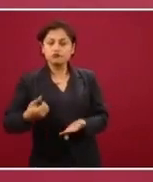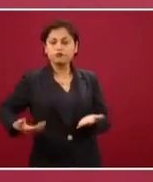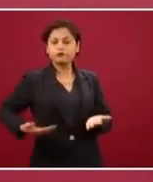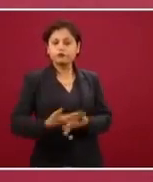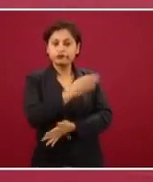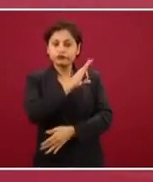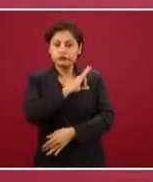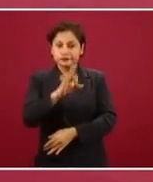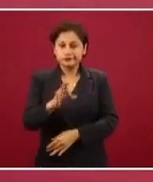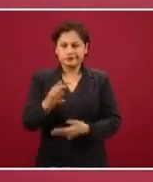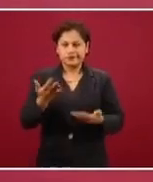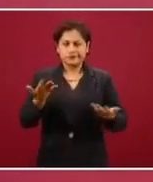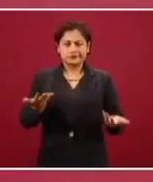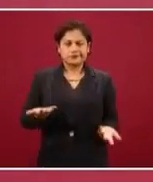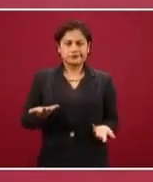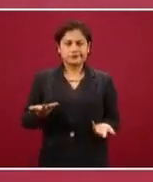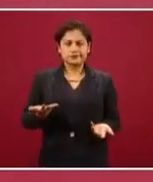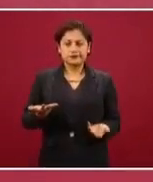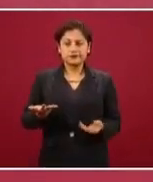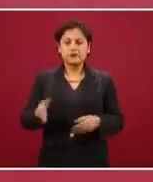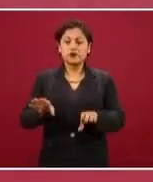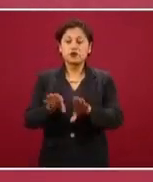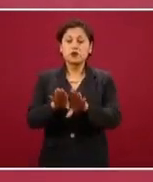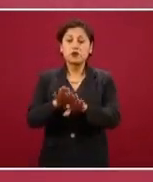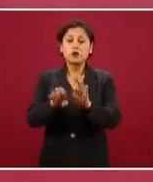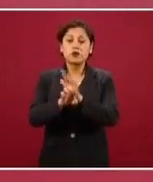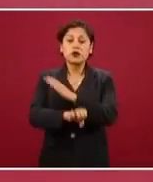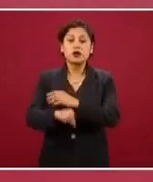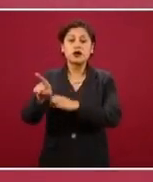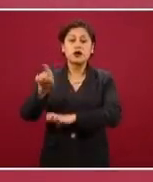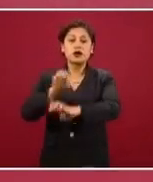sobre todo las empresas españolas.